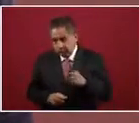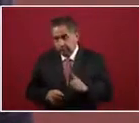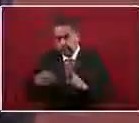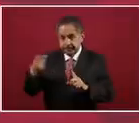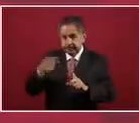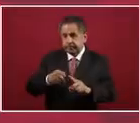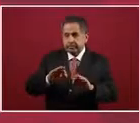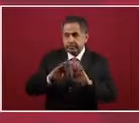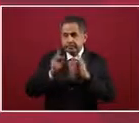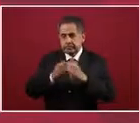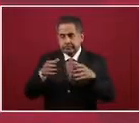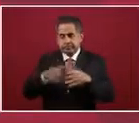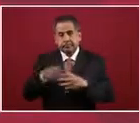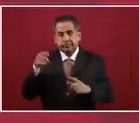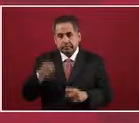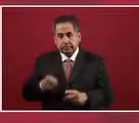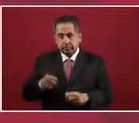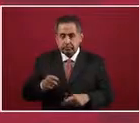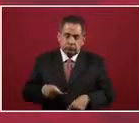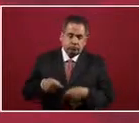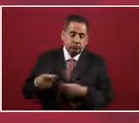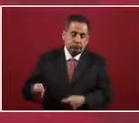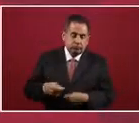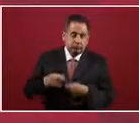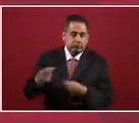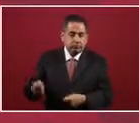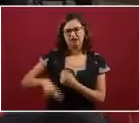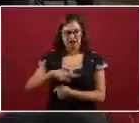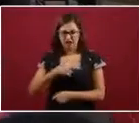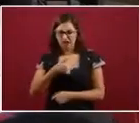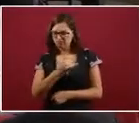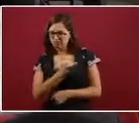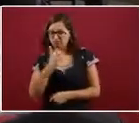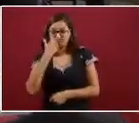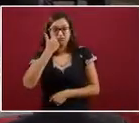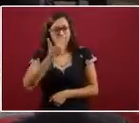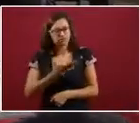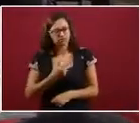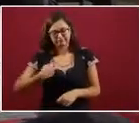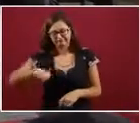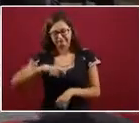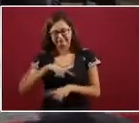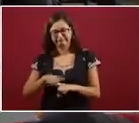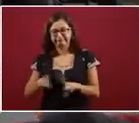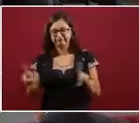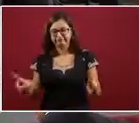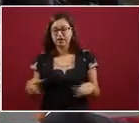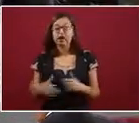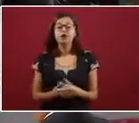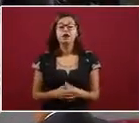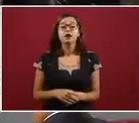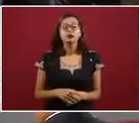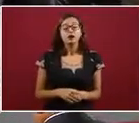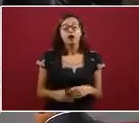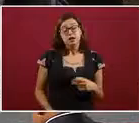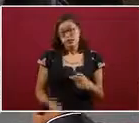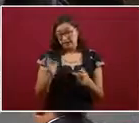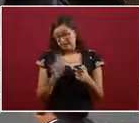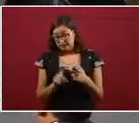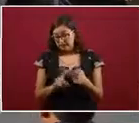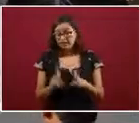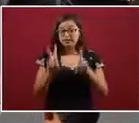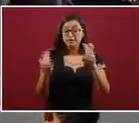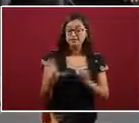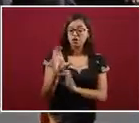forma en que se están entregando estos apoyos. Vamos a pedirle a la directora del CONACYT que nos